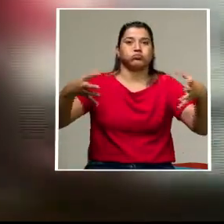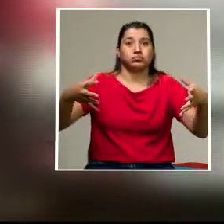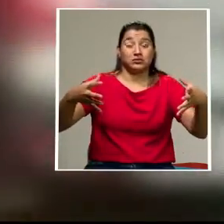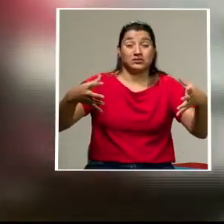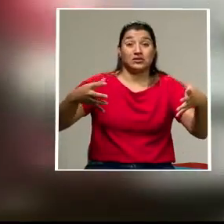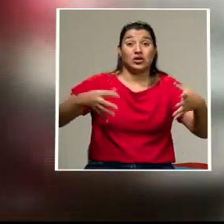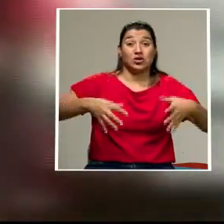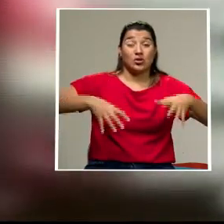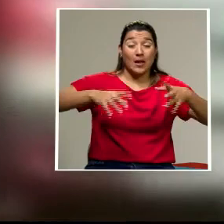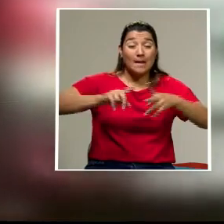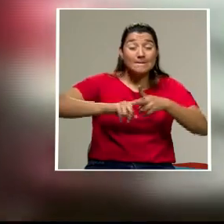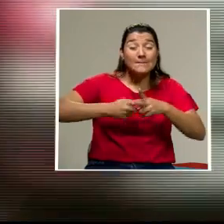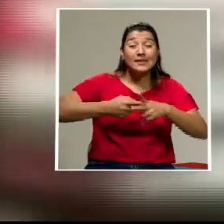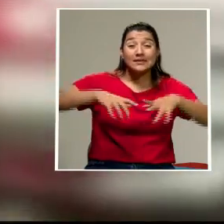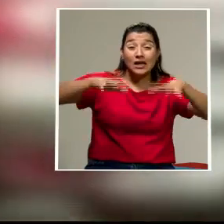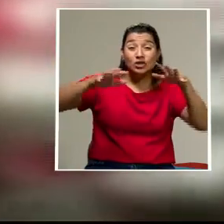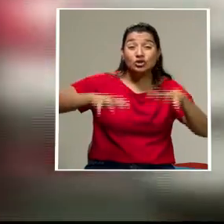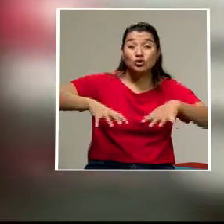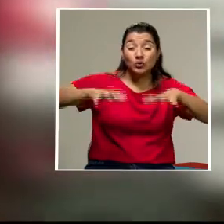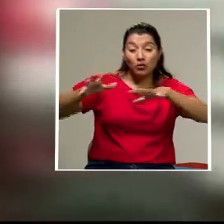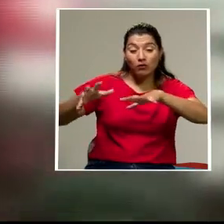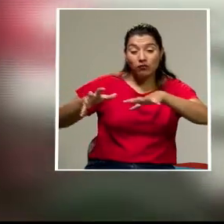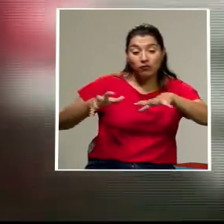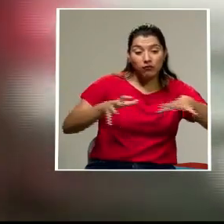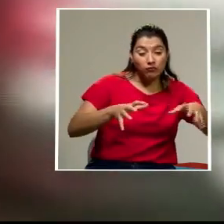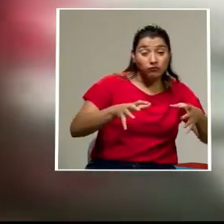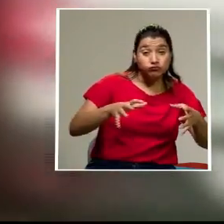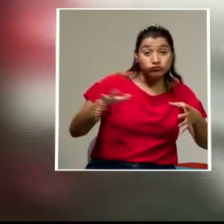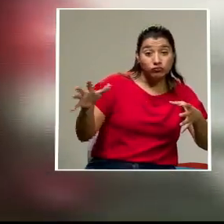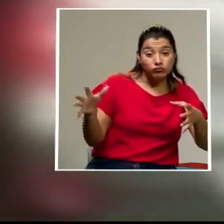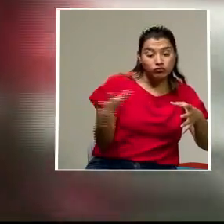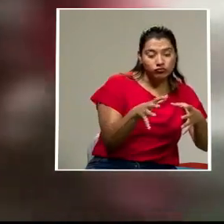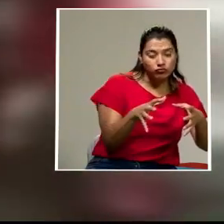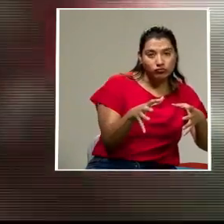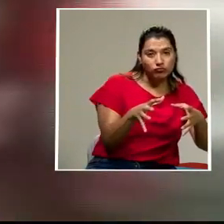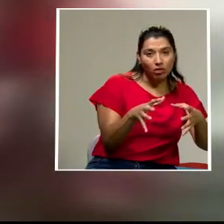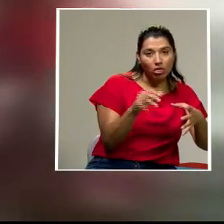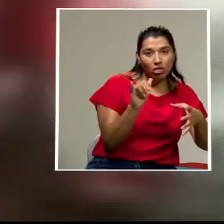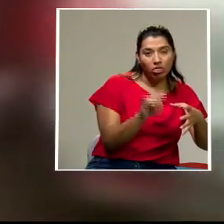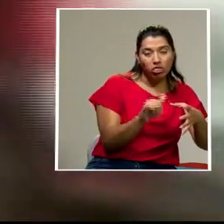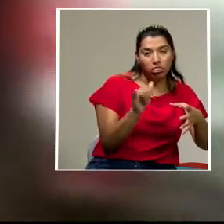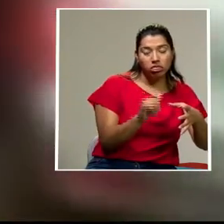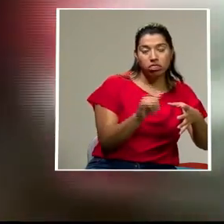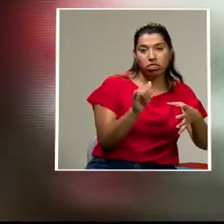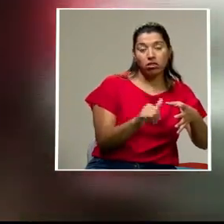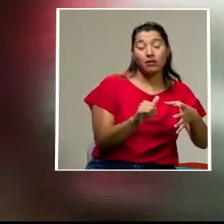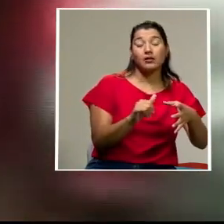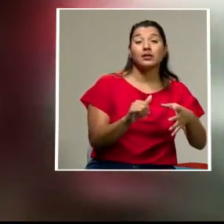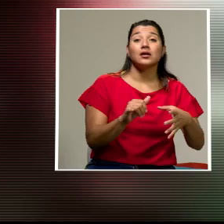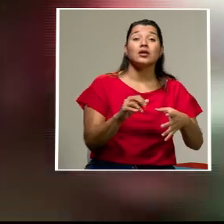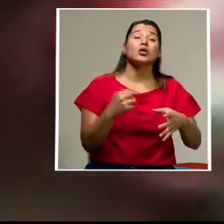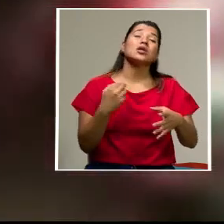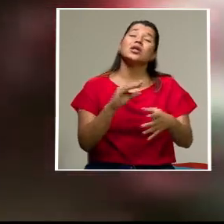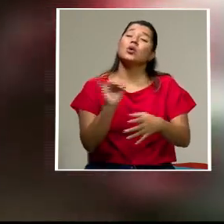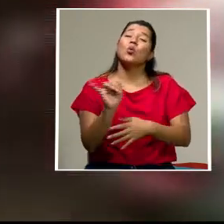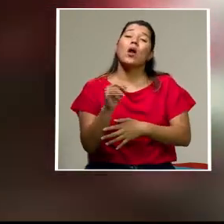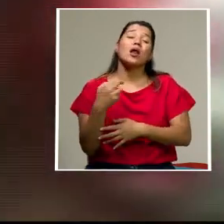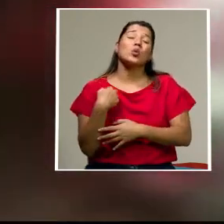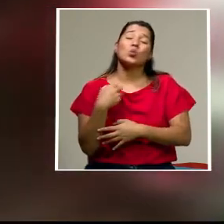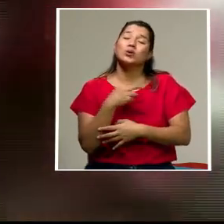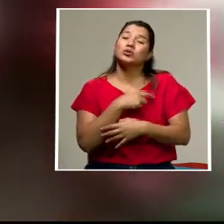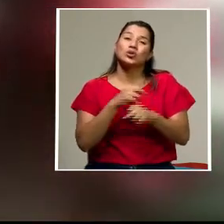lluvias, tras que el sistema nuestro es un poco antiguo, ¿verdad? Y la exigencia por la reimpermeabilización de la ciudad es